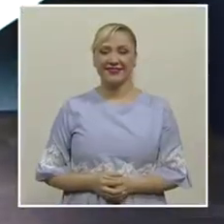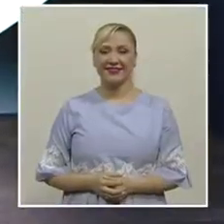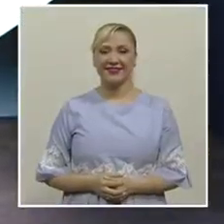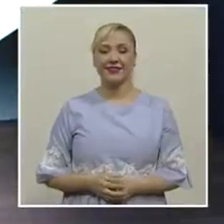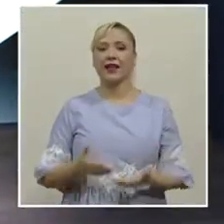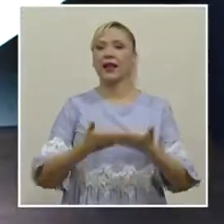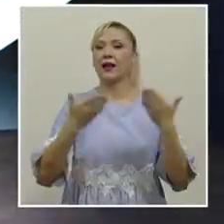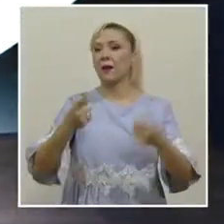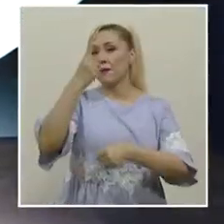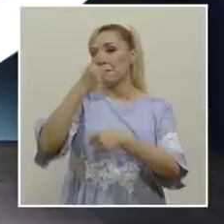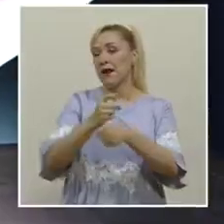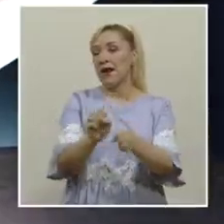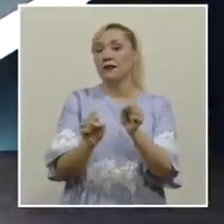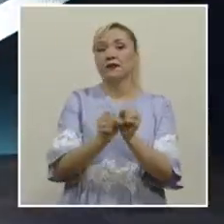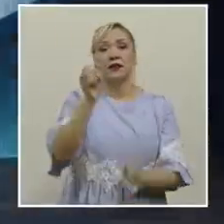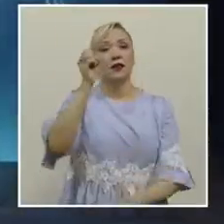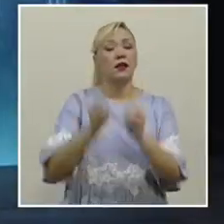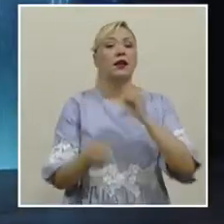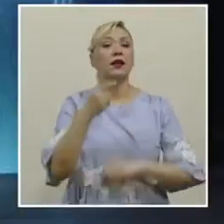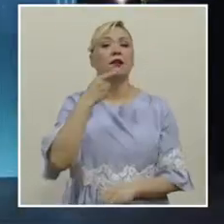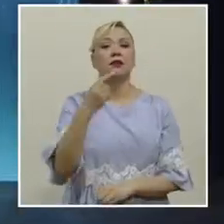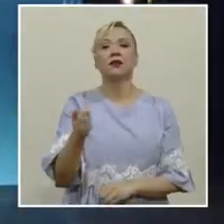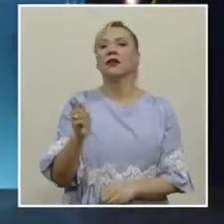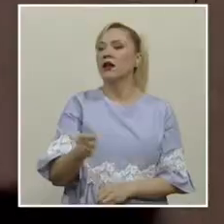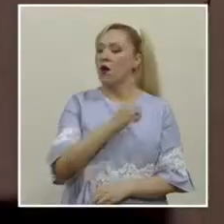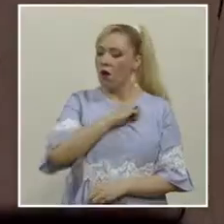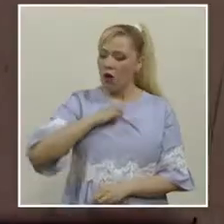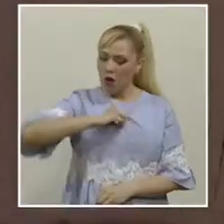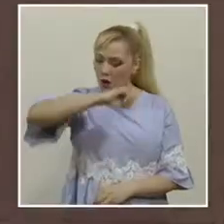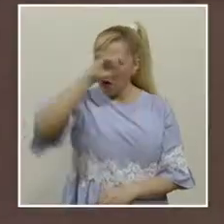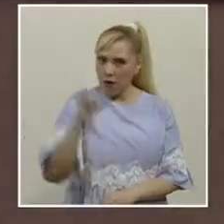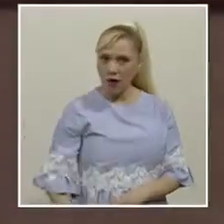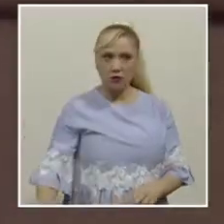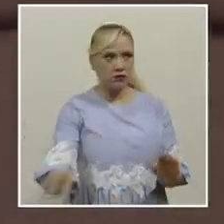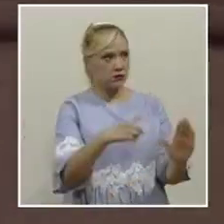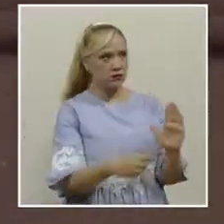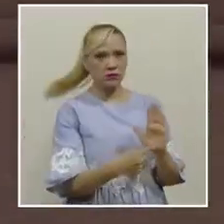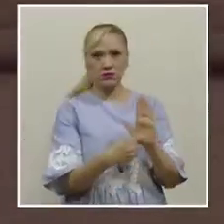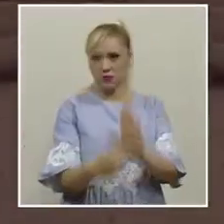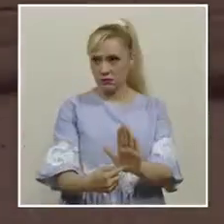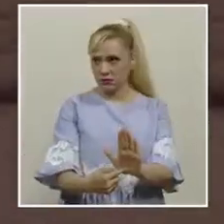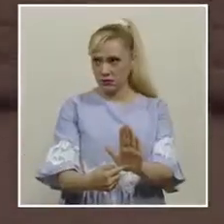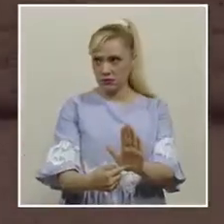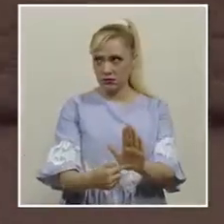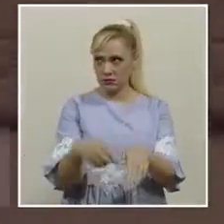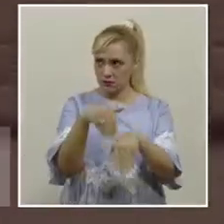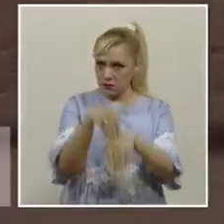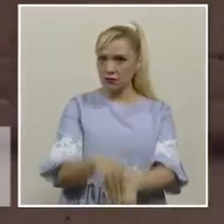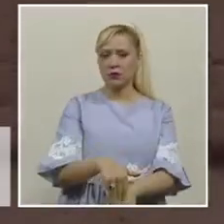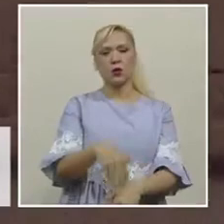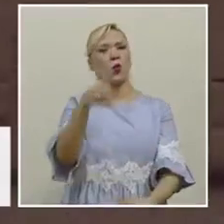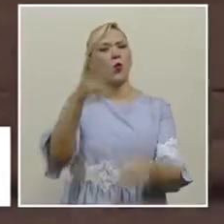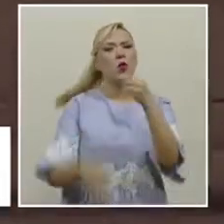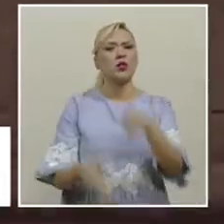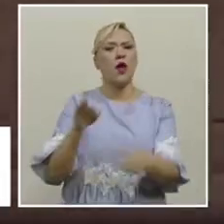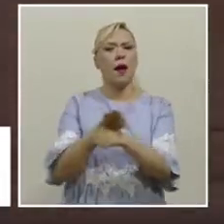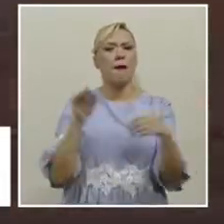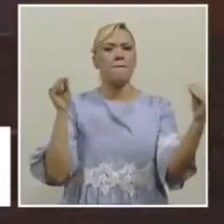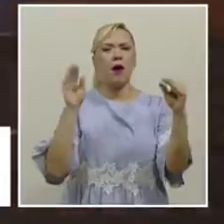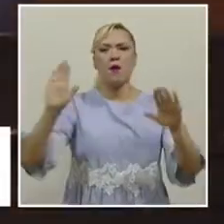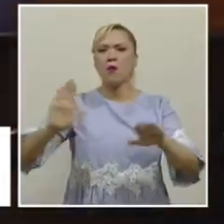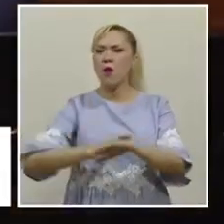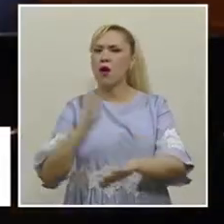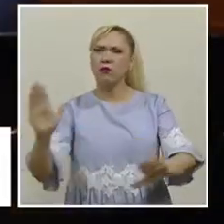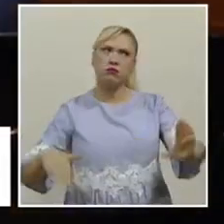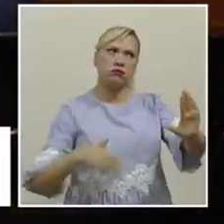Y la primera sala de la Corte estableció como criterio obligatorio que procede el juicio de amparo indirecto contra la admisión de información